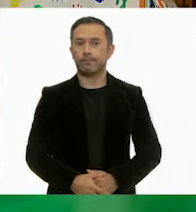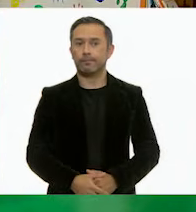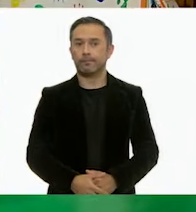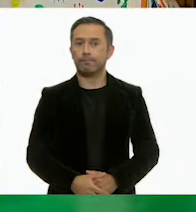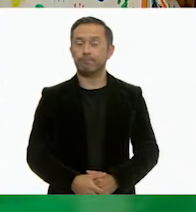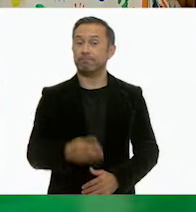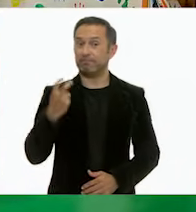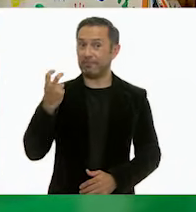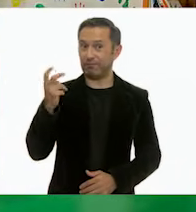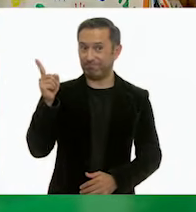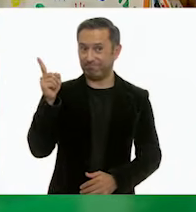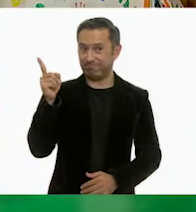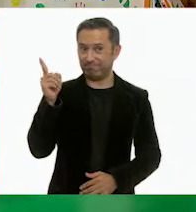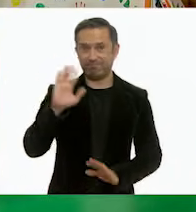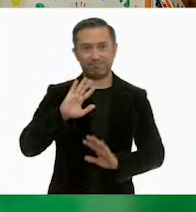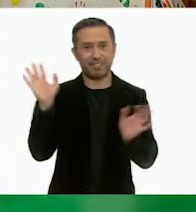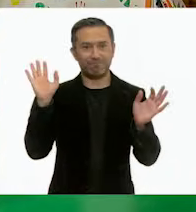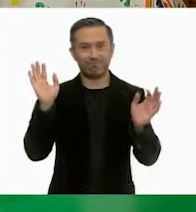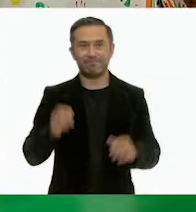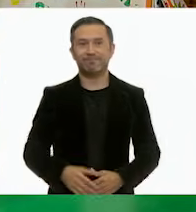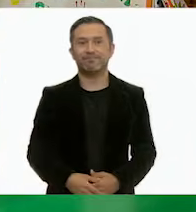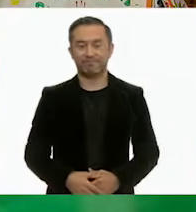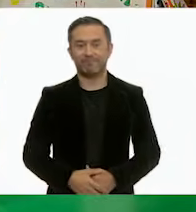Ahí está.